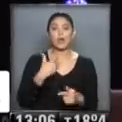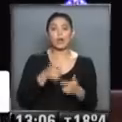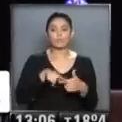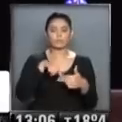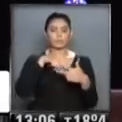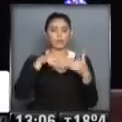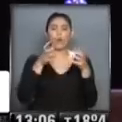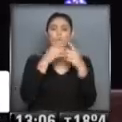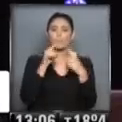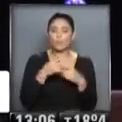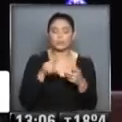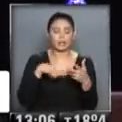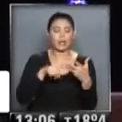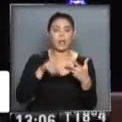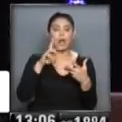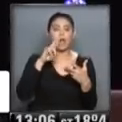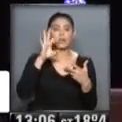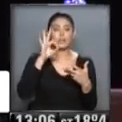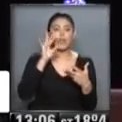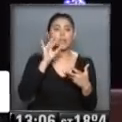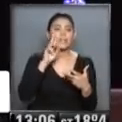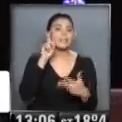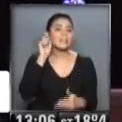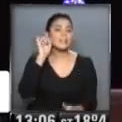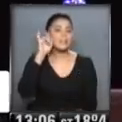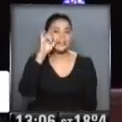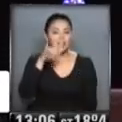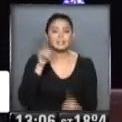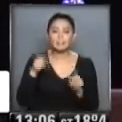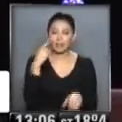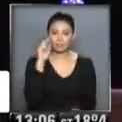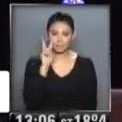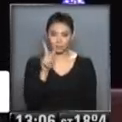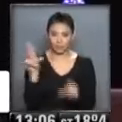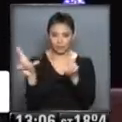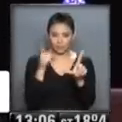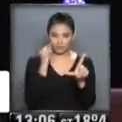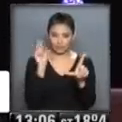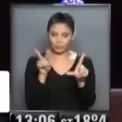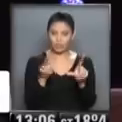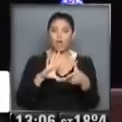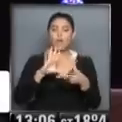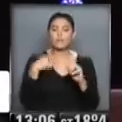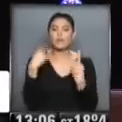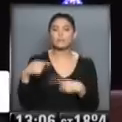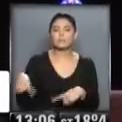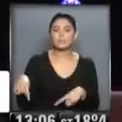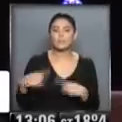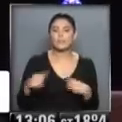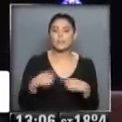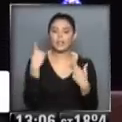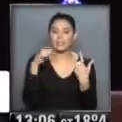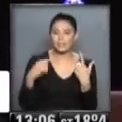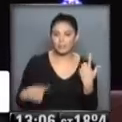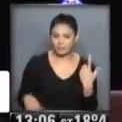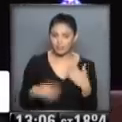do Suceso, Silvio Rodríguez, lo vemos allí, porque también será parte de esta convocatoria. Distintos géneros y distintas oportunidades